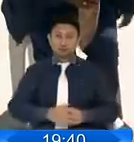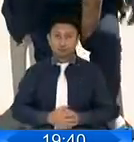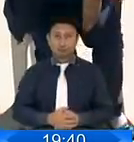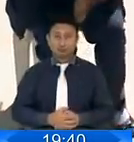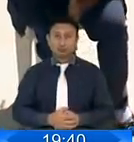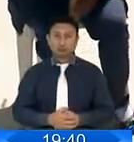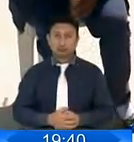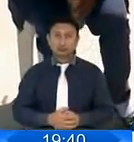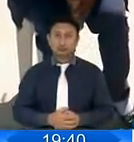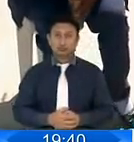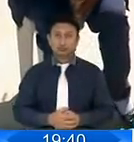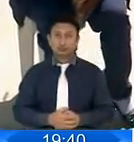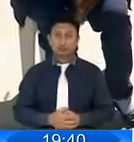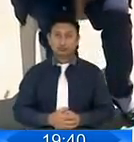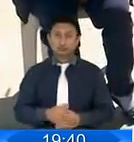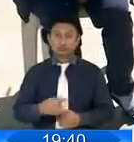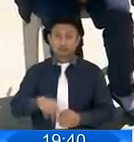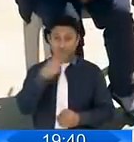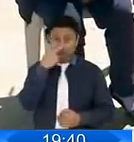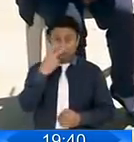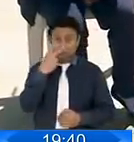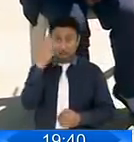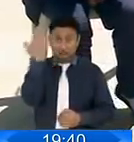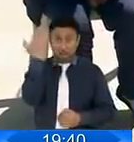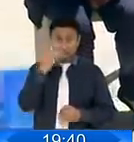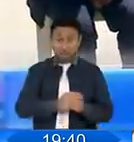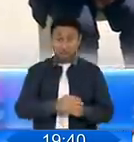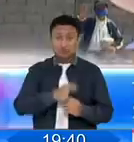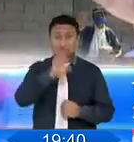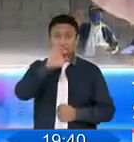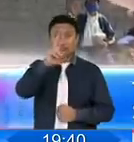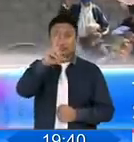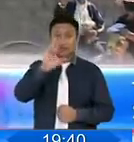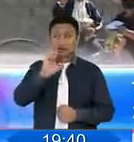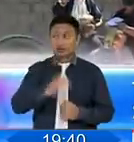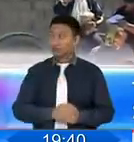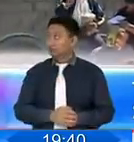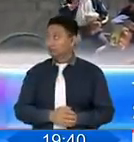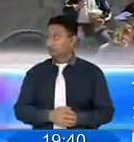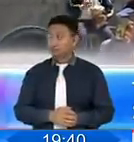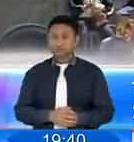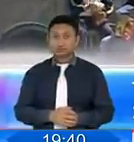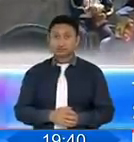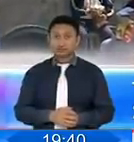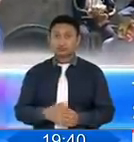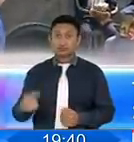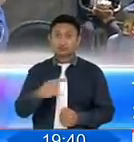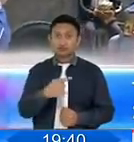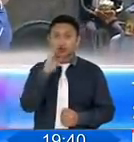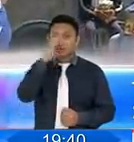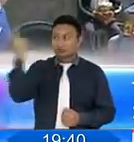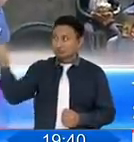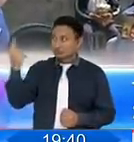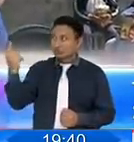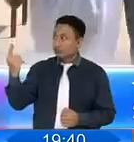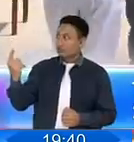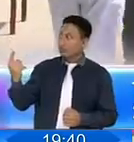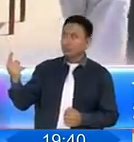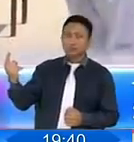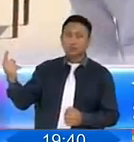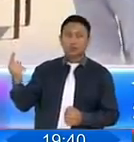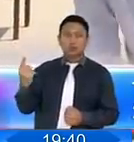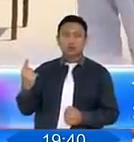Veían la campaña de TVC Te Quiere a Salvo por televisión, pero jamás se imaginaron que llegaríamos hasta su barrio, pues les